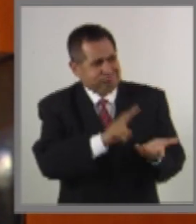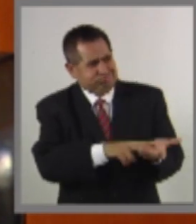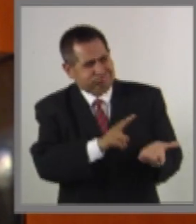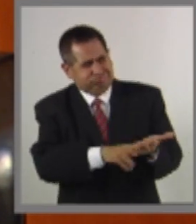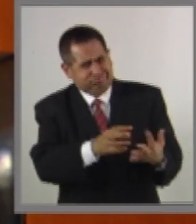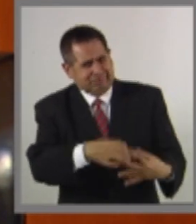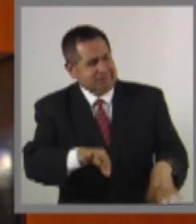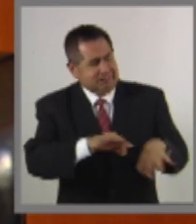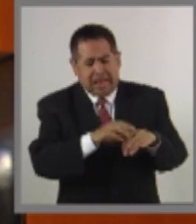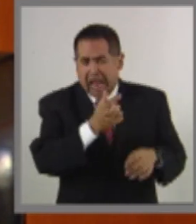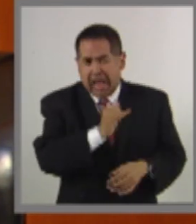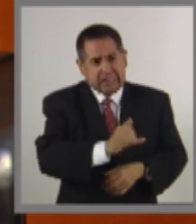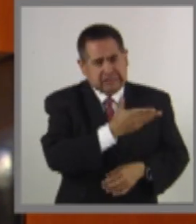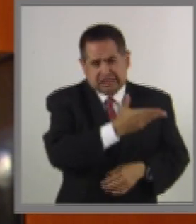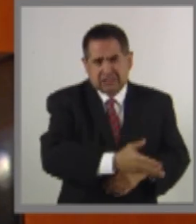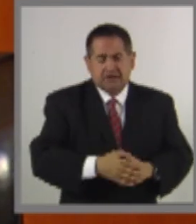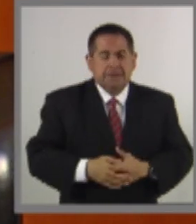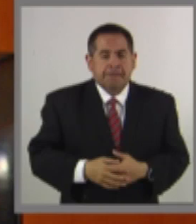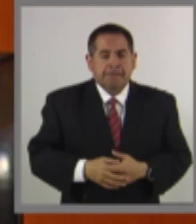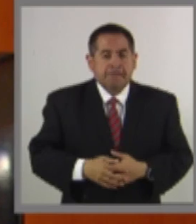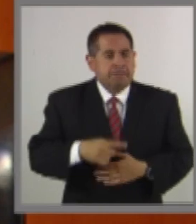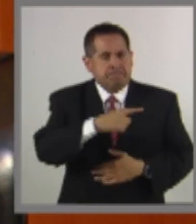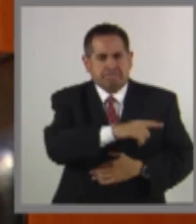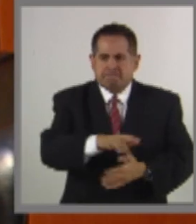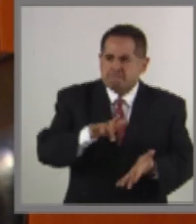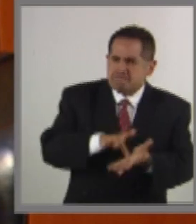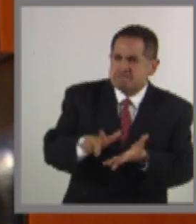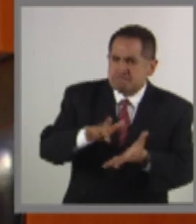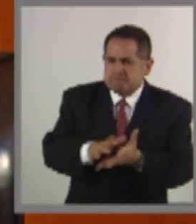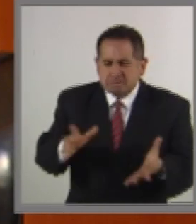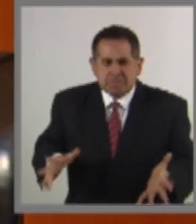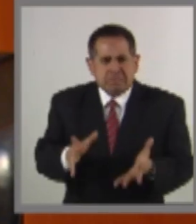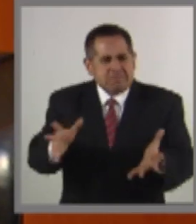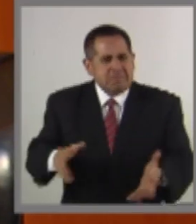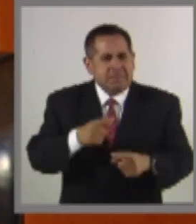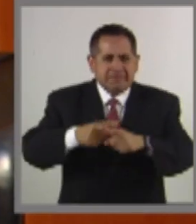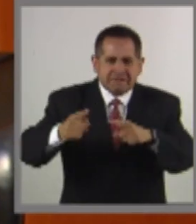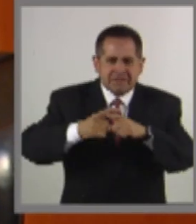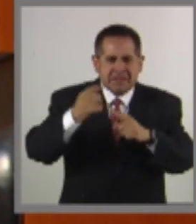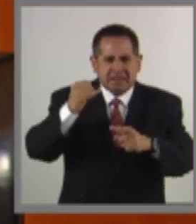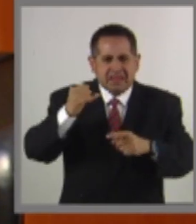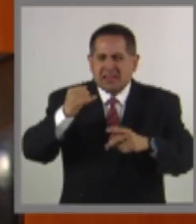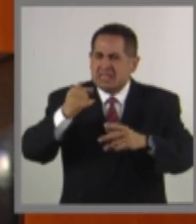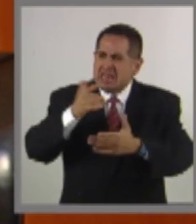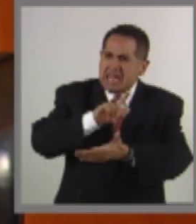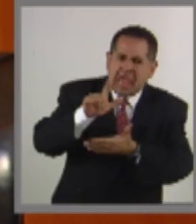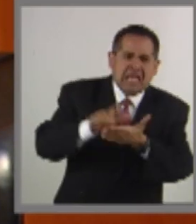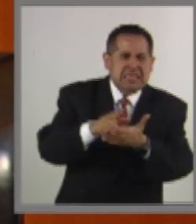de Barbosa. Ha sido impulsor de valiosas iniciativas.